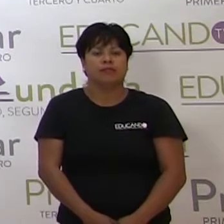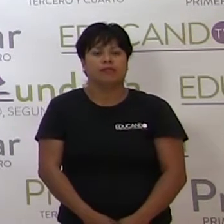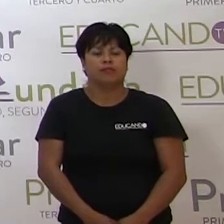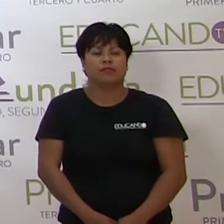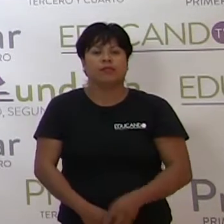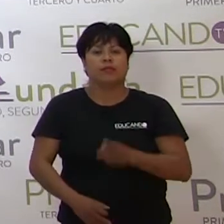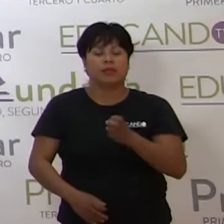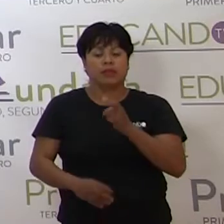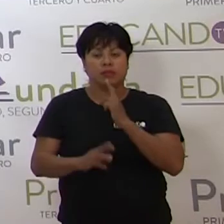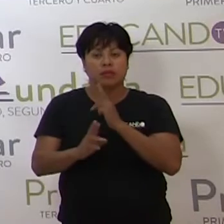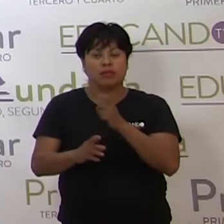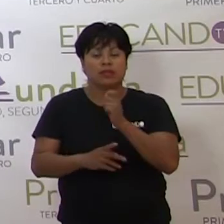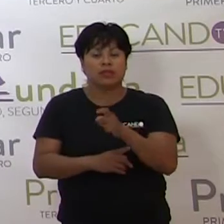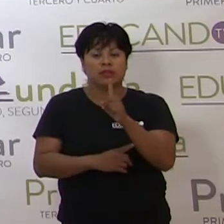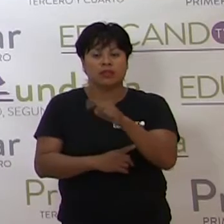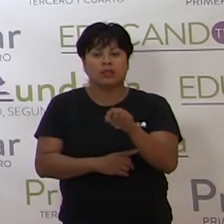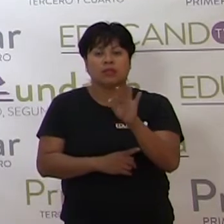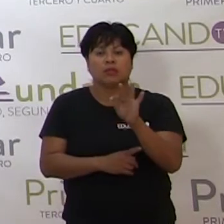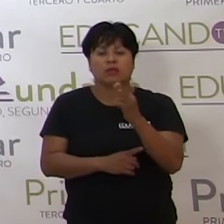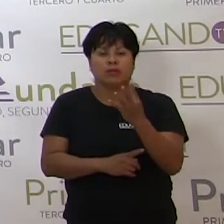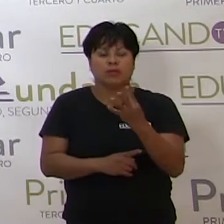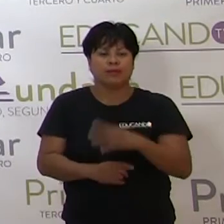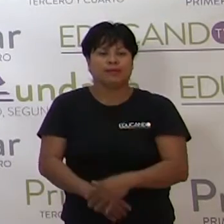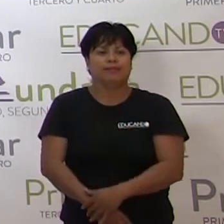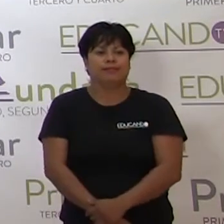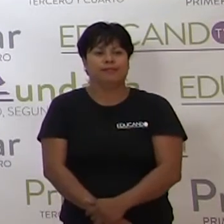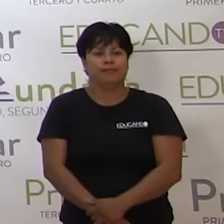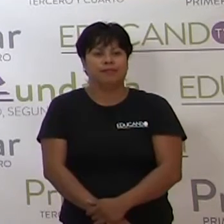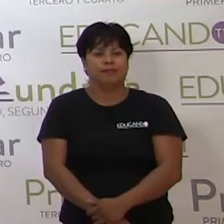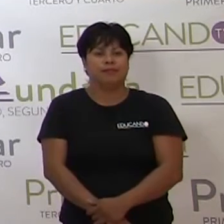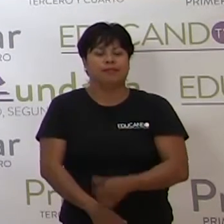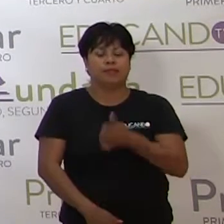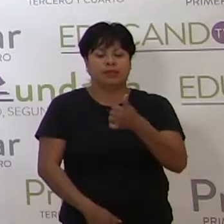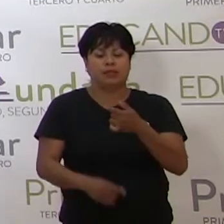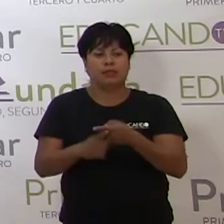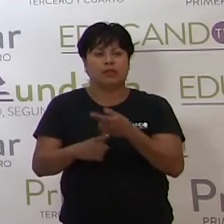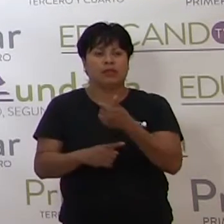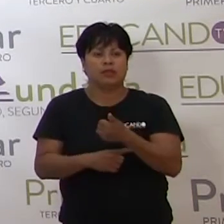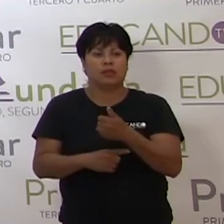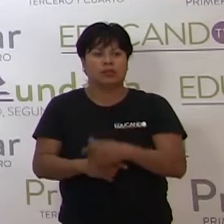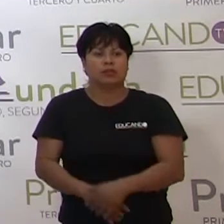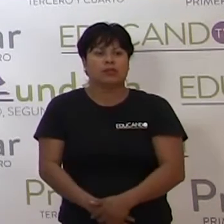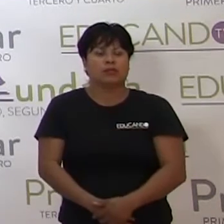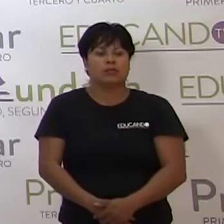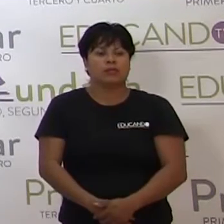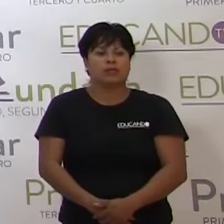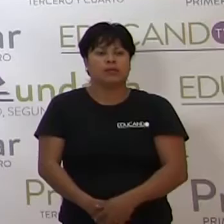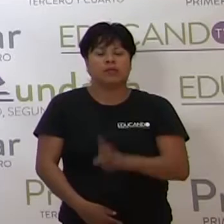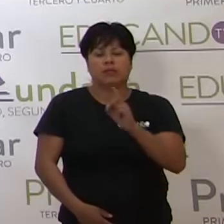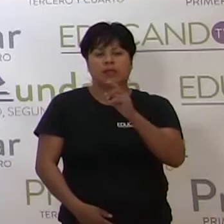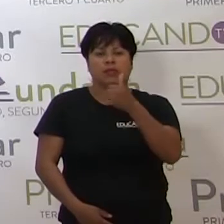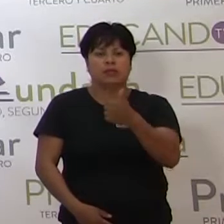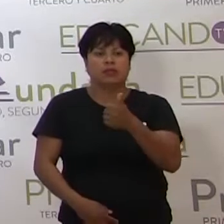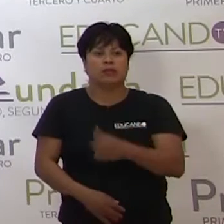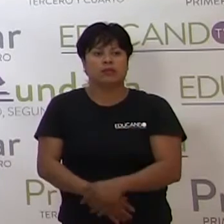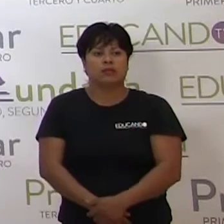El resultado aquí es 144. 6 por 6,